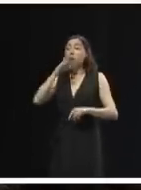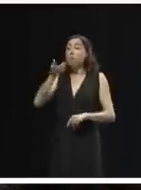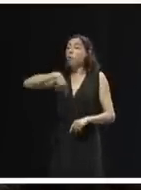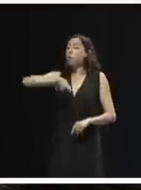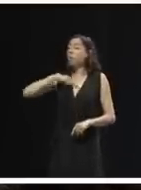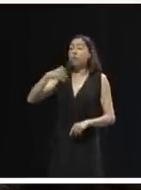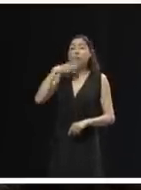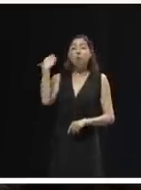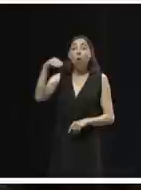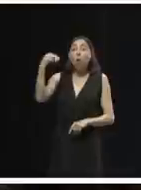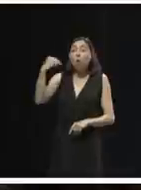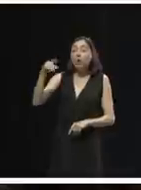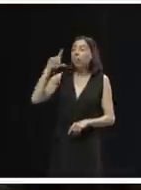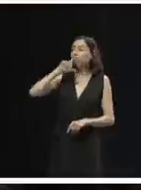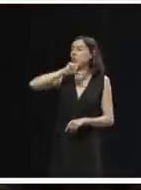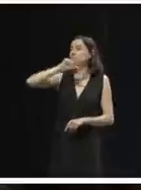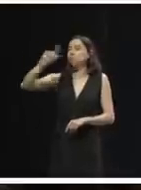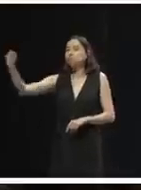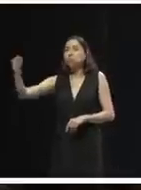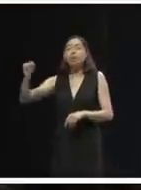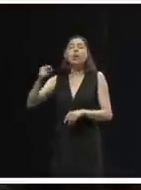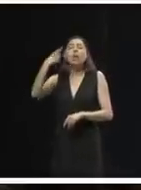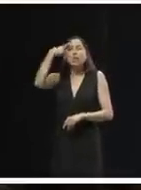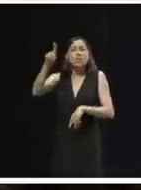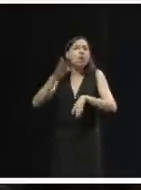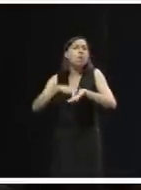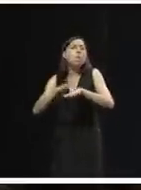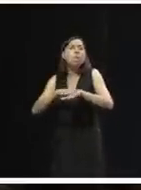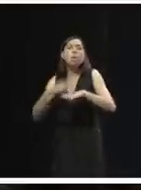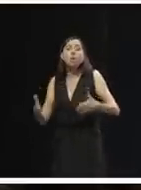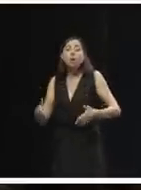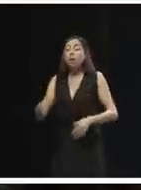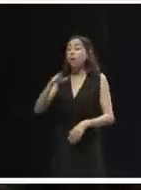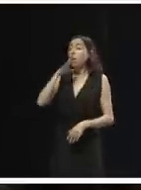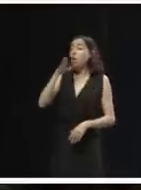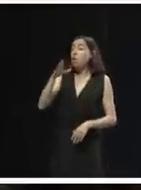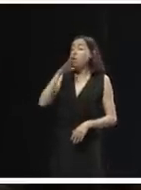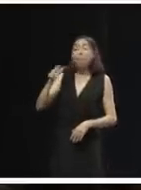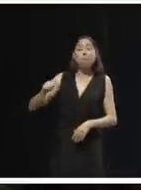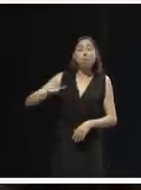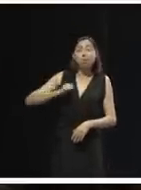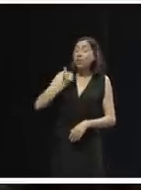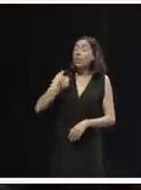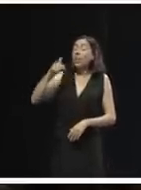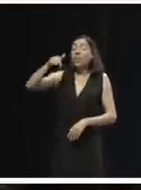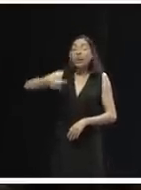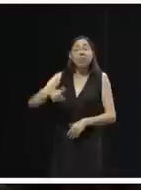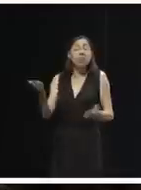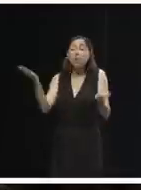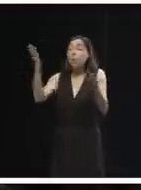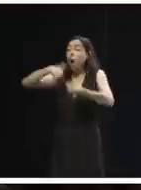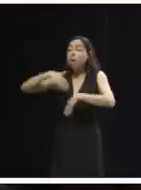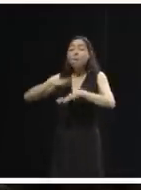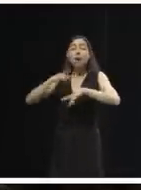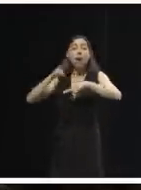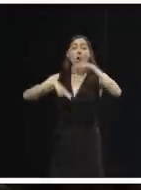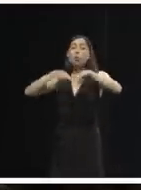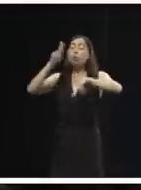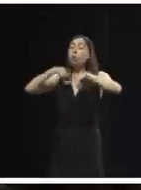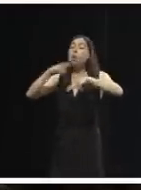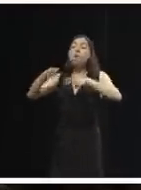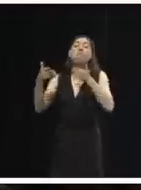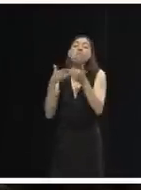se marchan. ¿Y sabéis por qué se marchan? Porque no tienen oportunidades para construir un